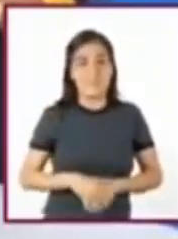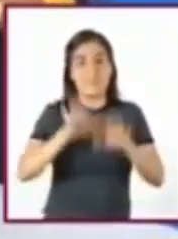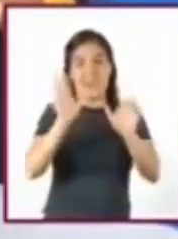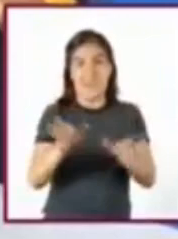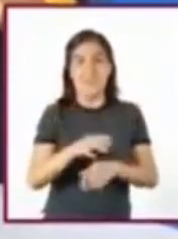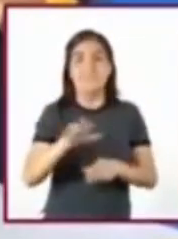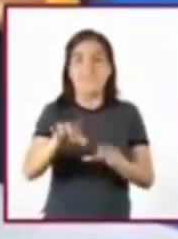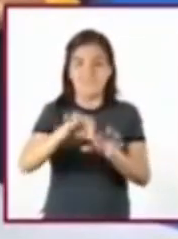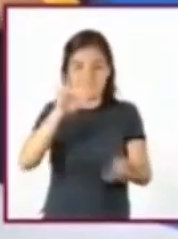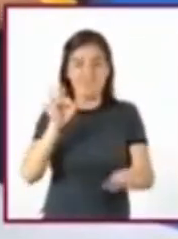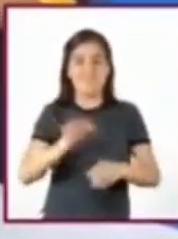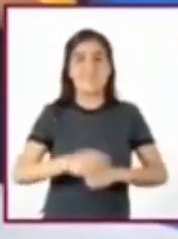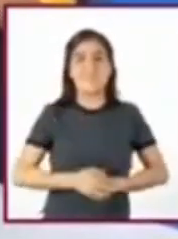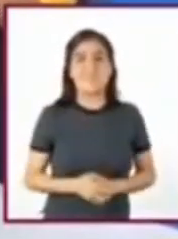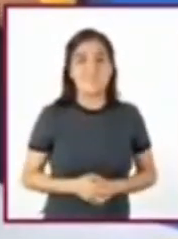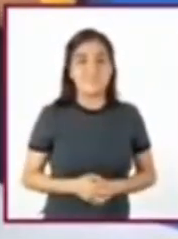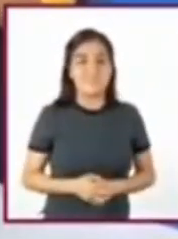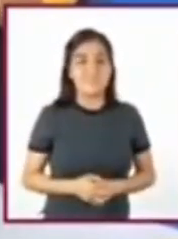enchufe, maestra.